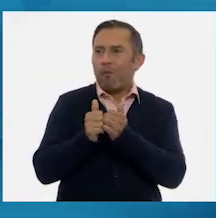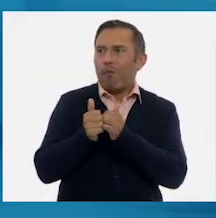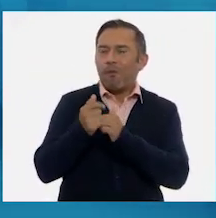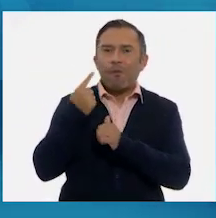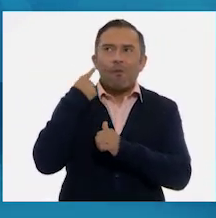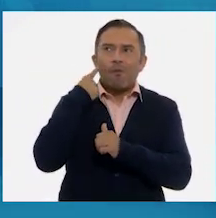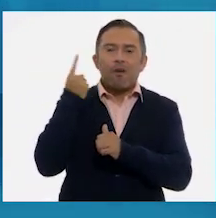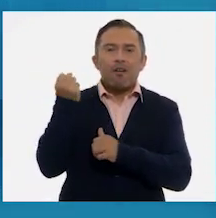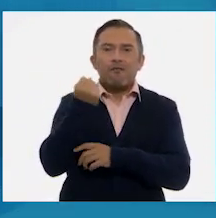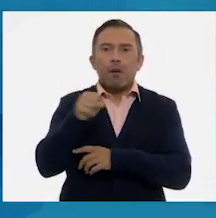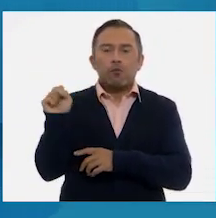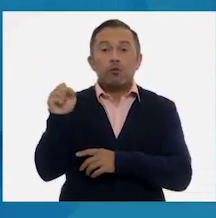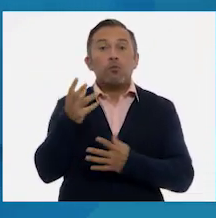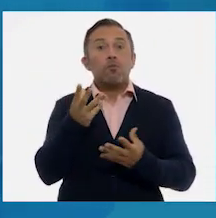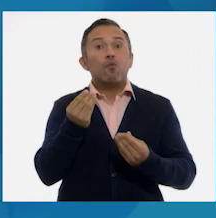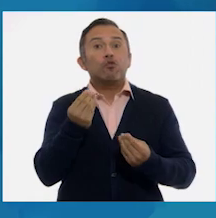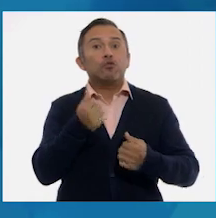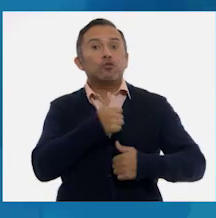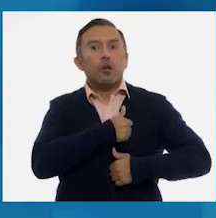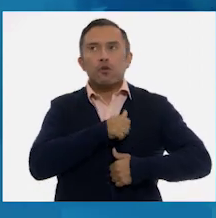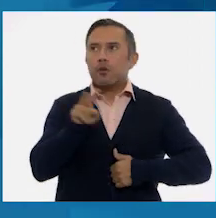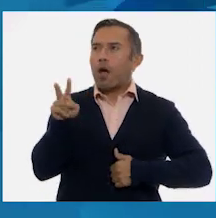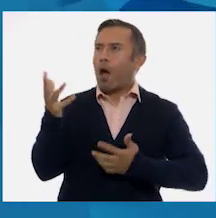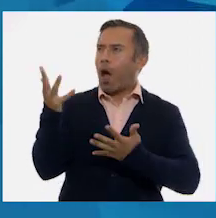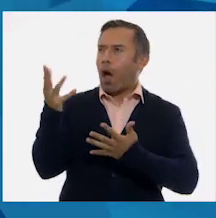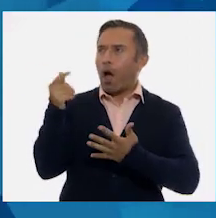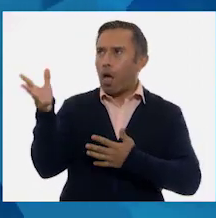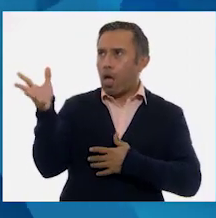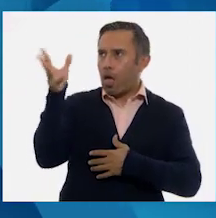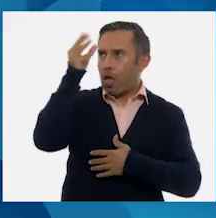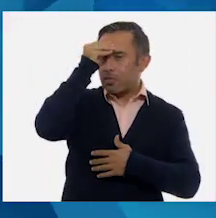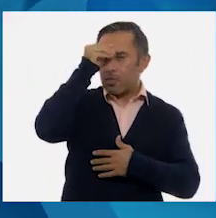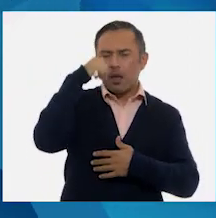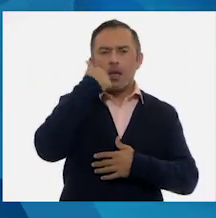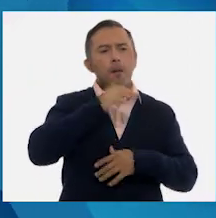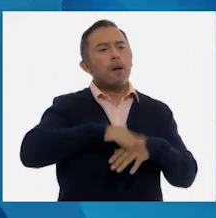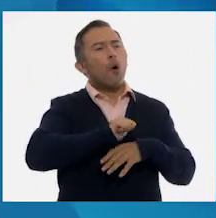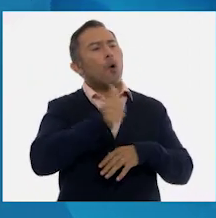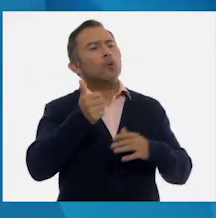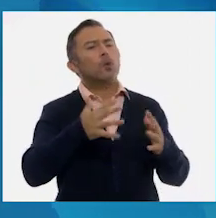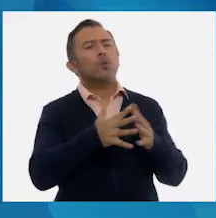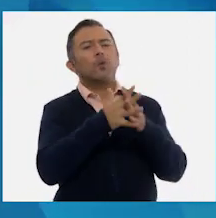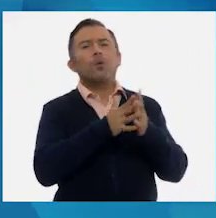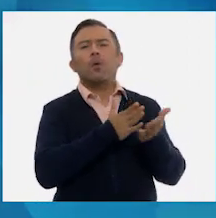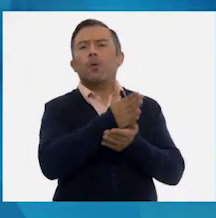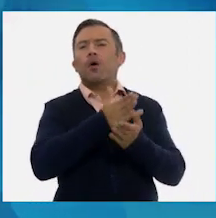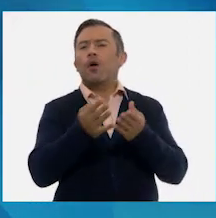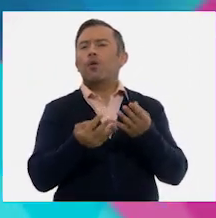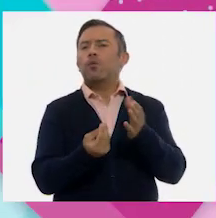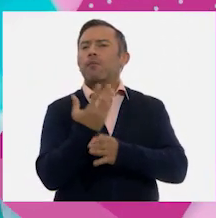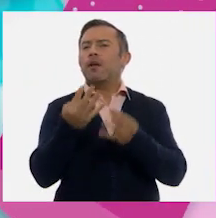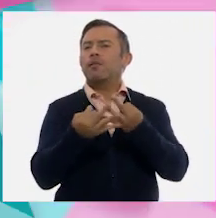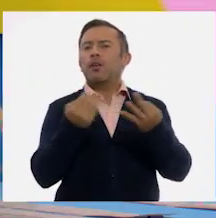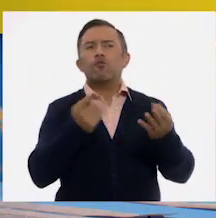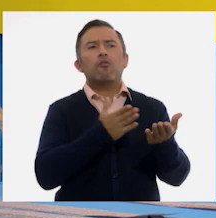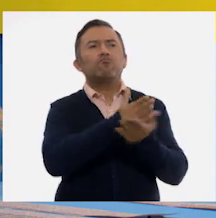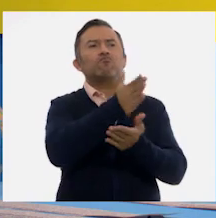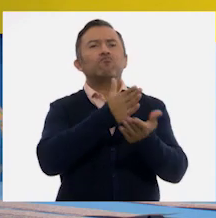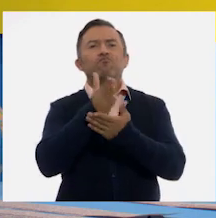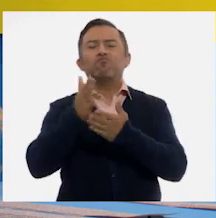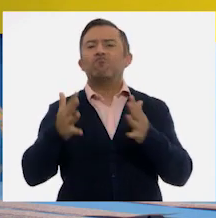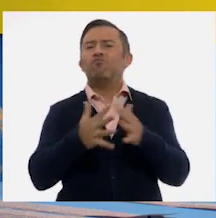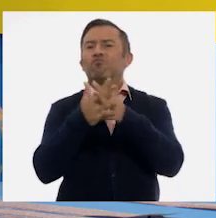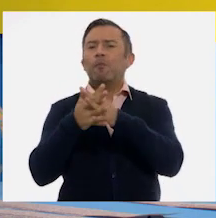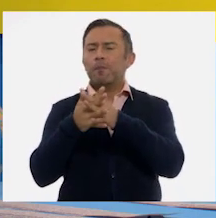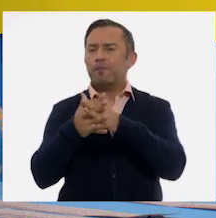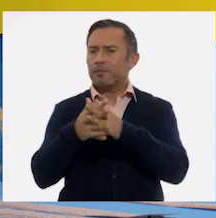la ambición y quisieron copiarlo y ser los jefes de otras expediciones que conquistaran nuevos territorios. Algo así como lo que dice